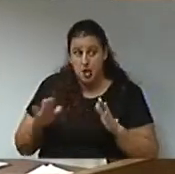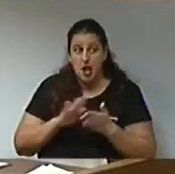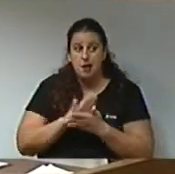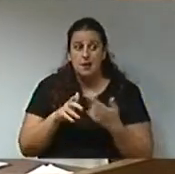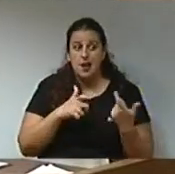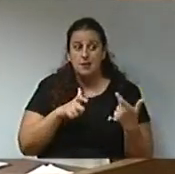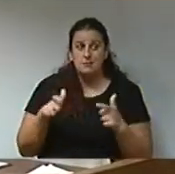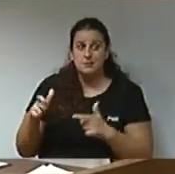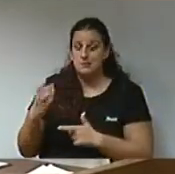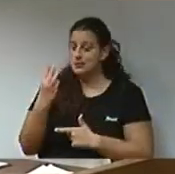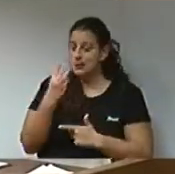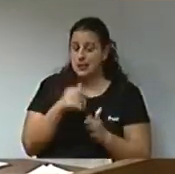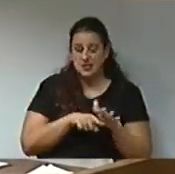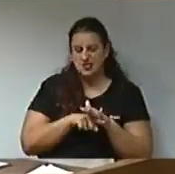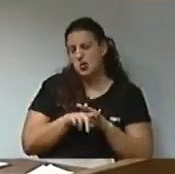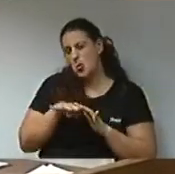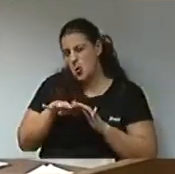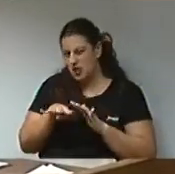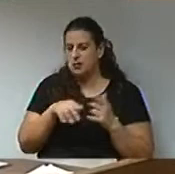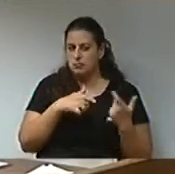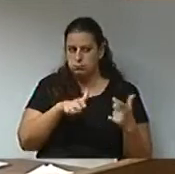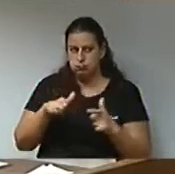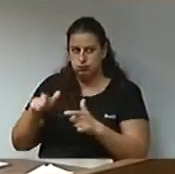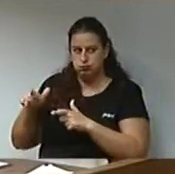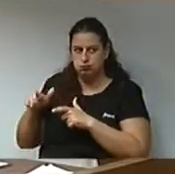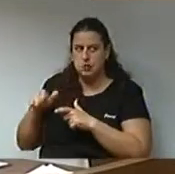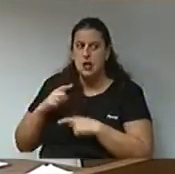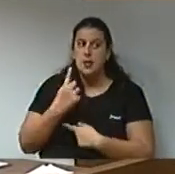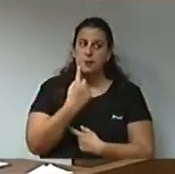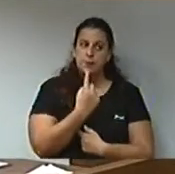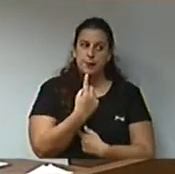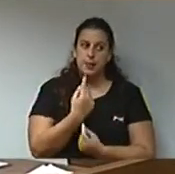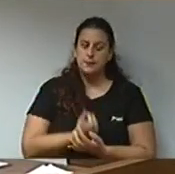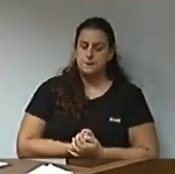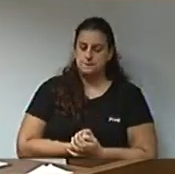3 áreas de gestión, 4 áreas de gestión fundamentales para nosotras. La primera,